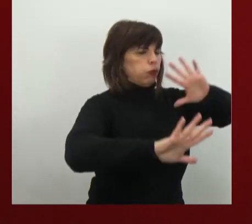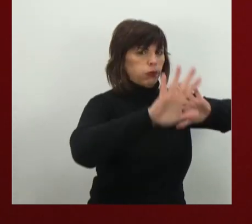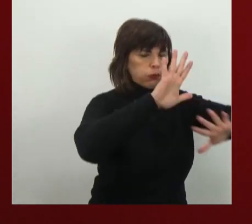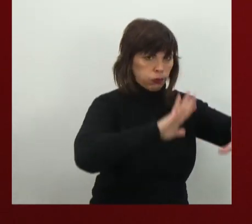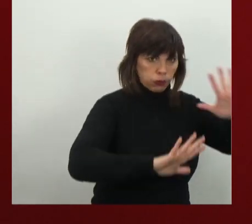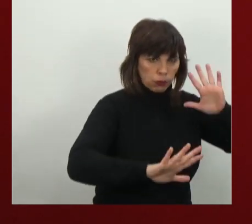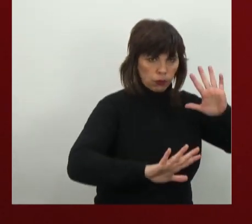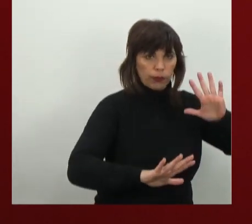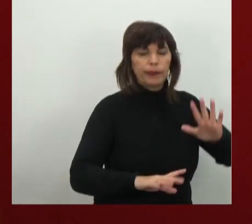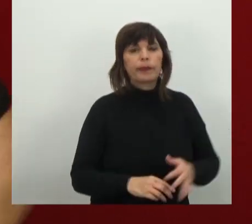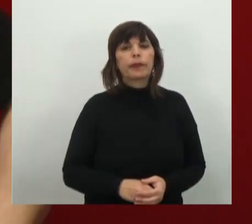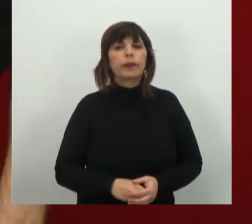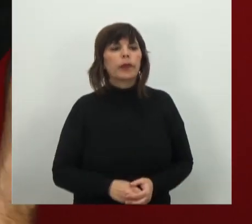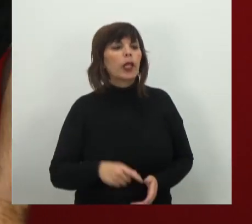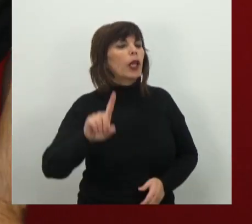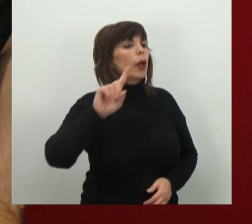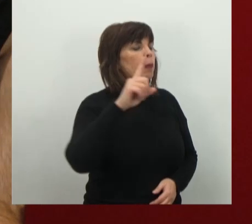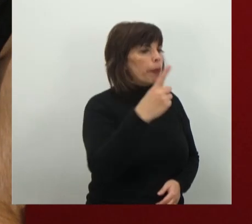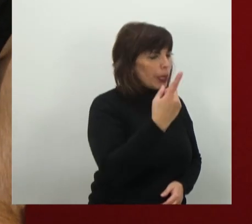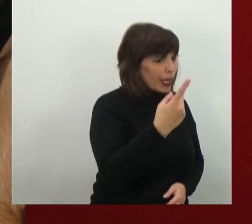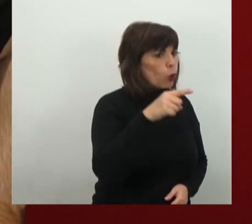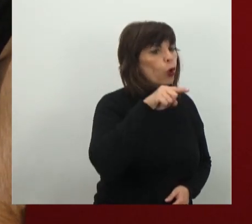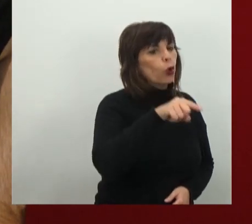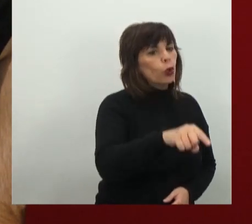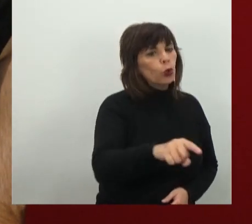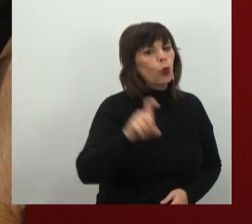Primero, siéntate a los pies del Maestro.